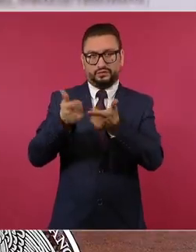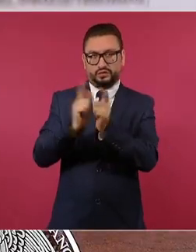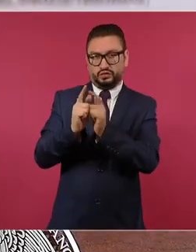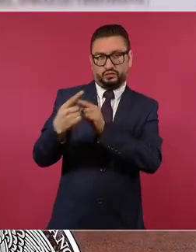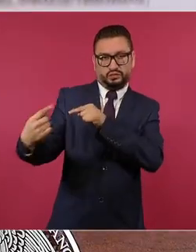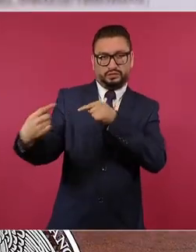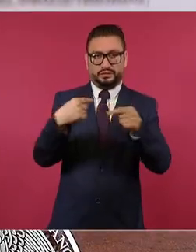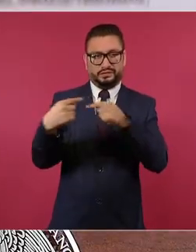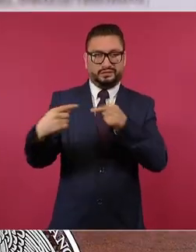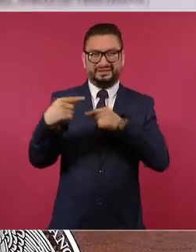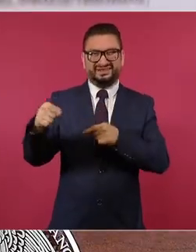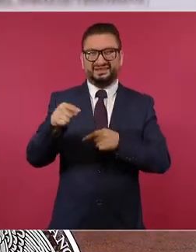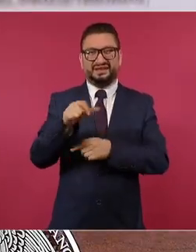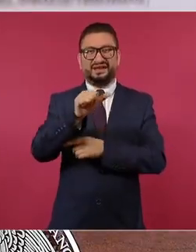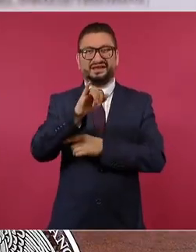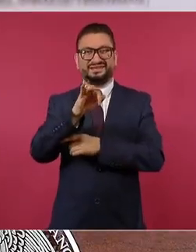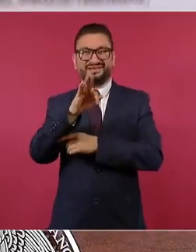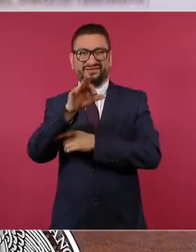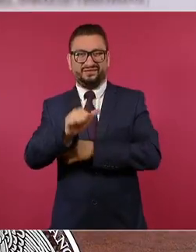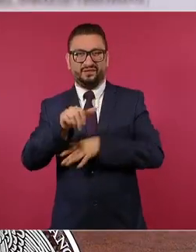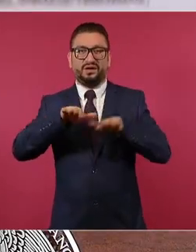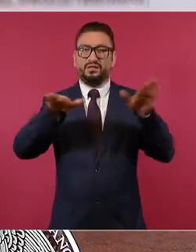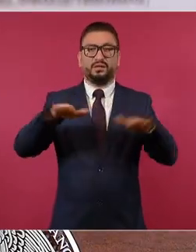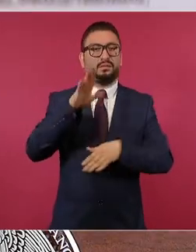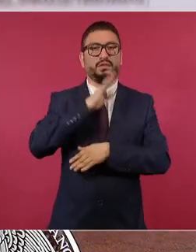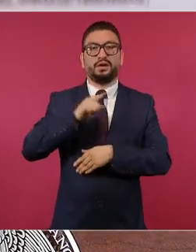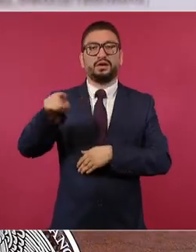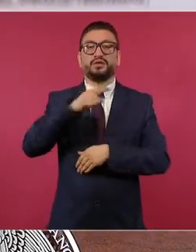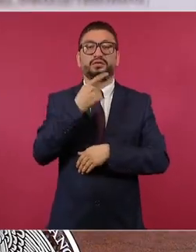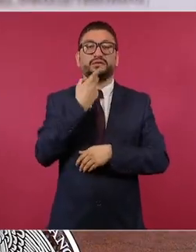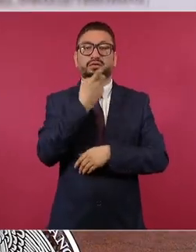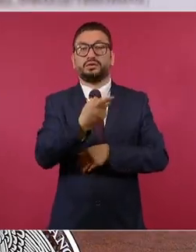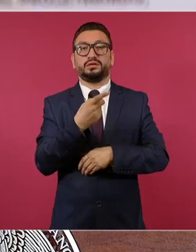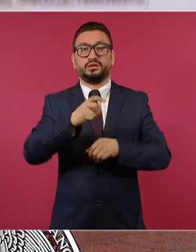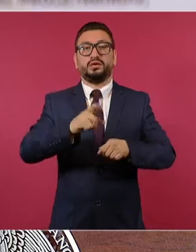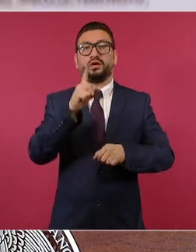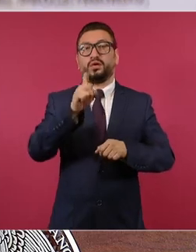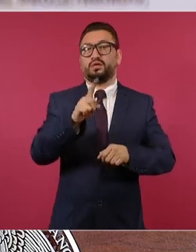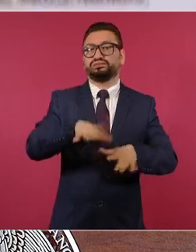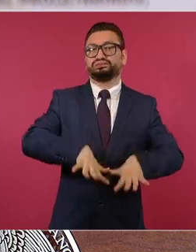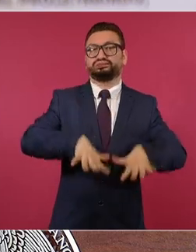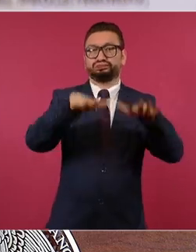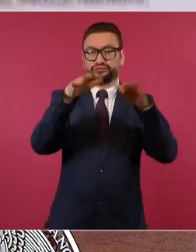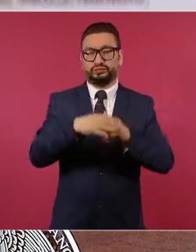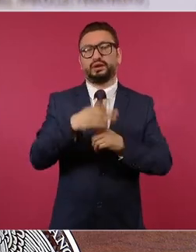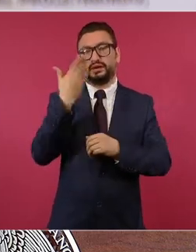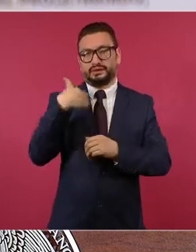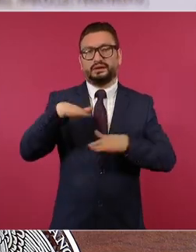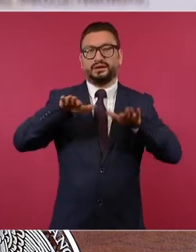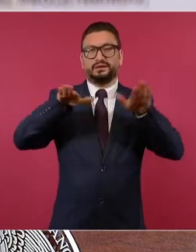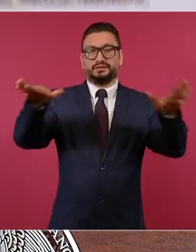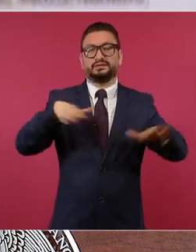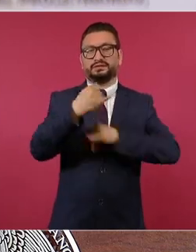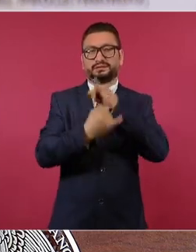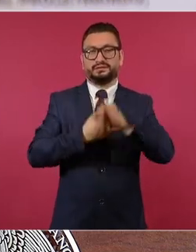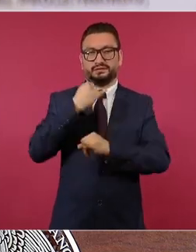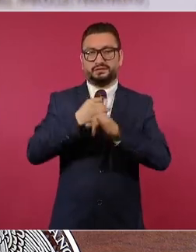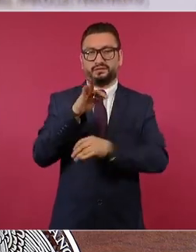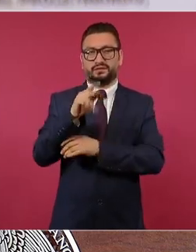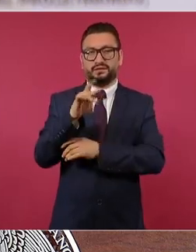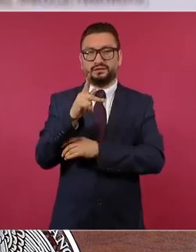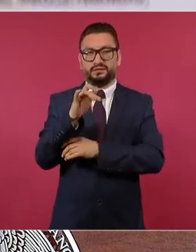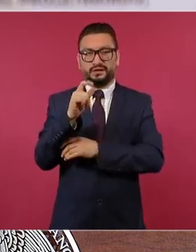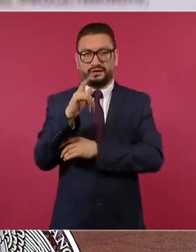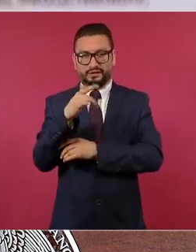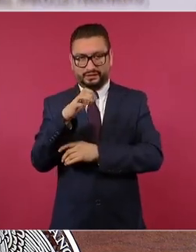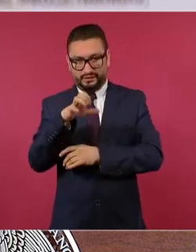no superan el AIFA. Vuelven a inundarlo falsamente. Desde su inauguración, el Aeropuerto Internacional Felipe Ángeles